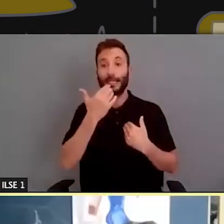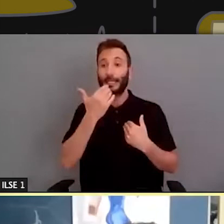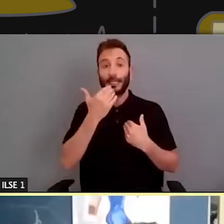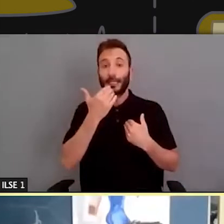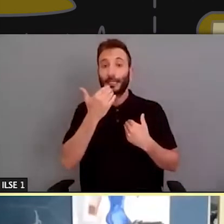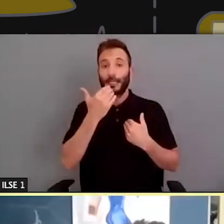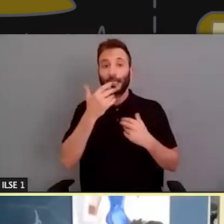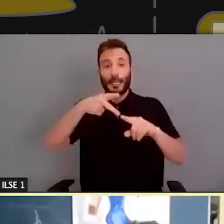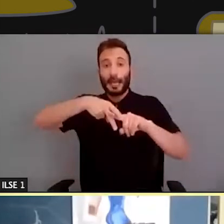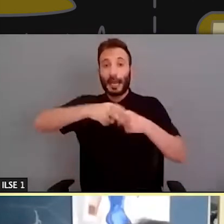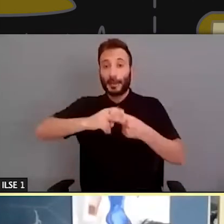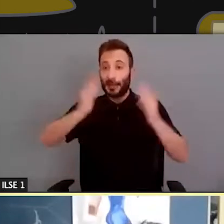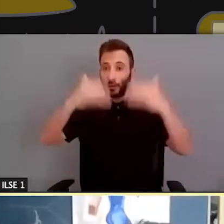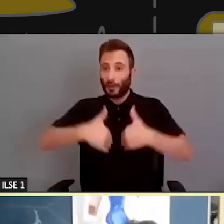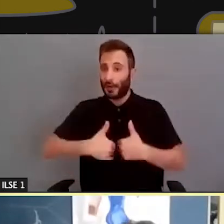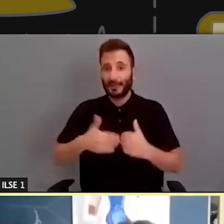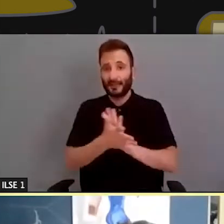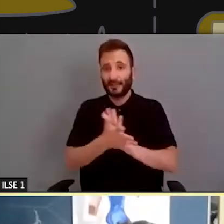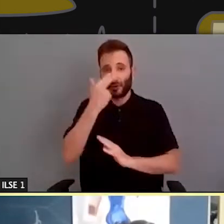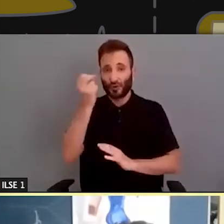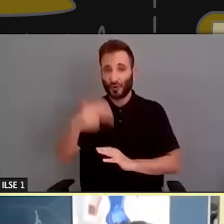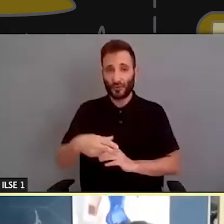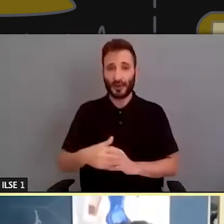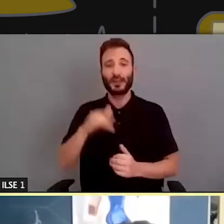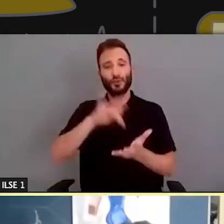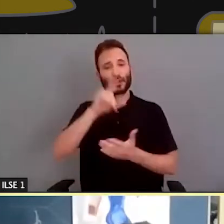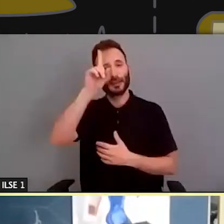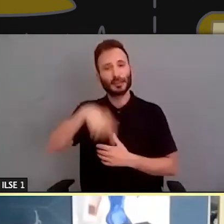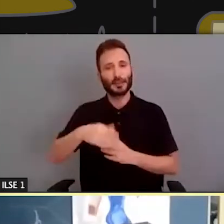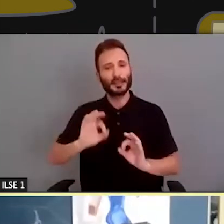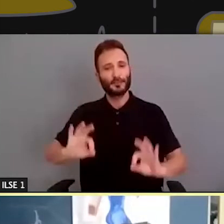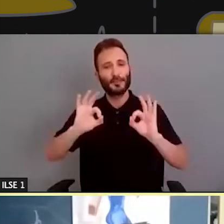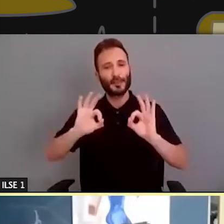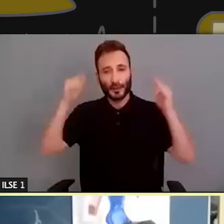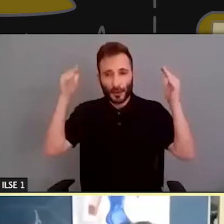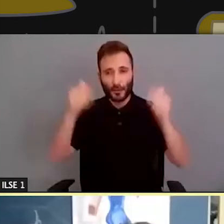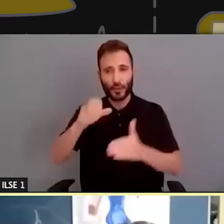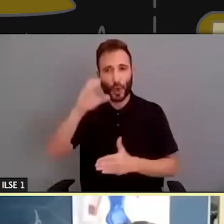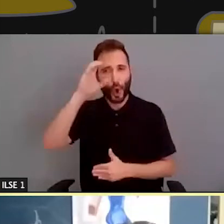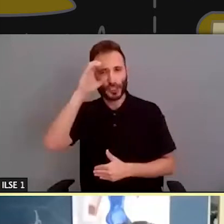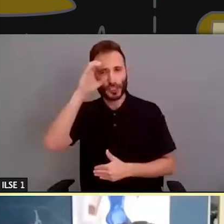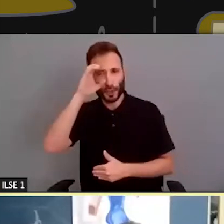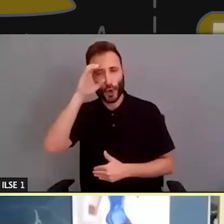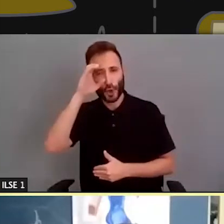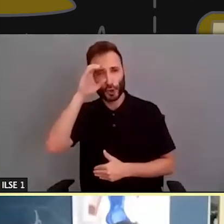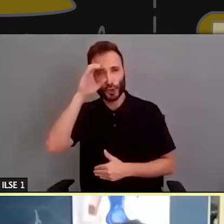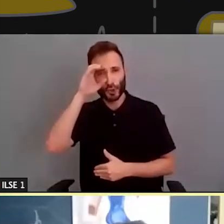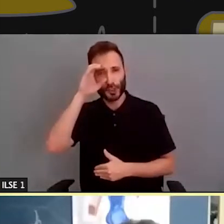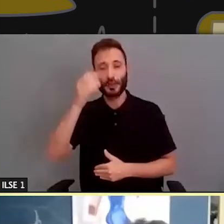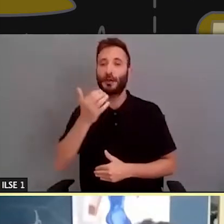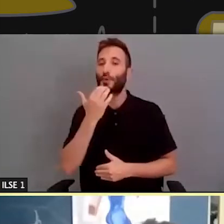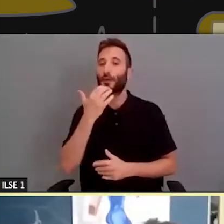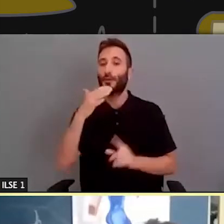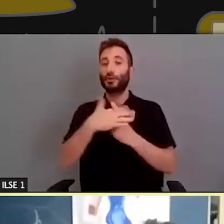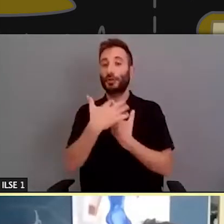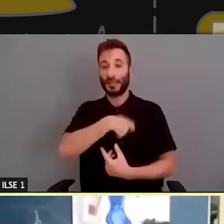esta estructura. Claramente el nivel más alto de seguimiento serían los observatorios, como por ejemplo en el caso de